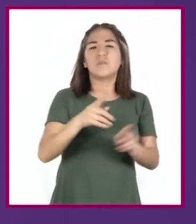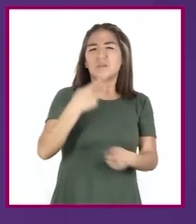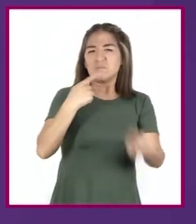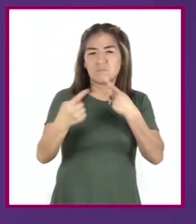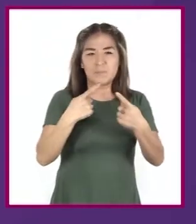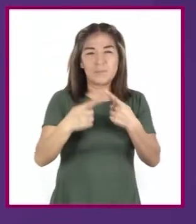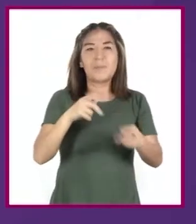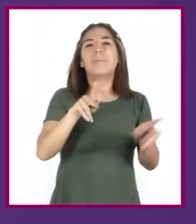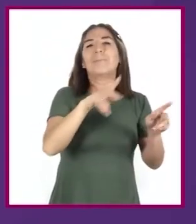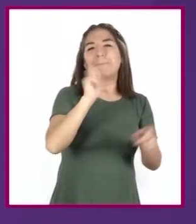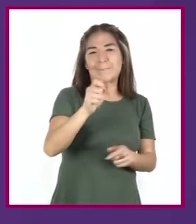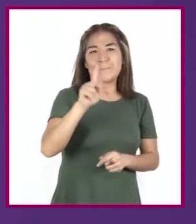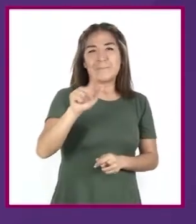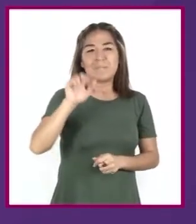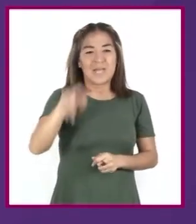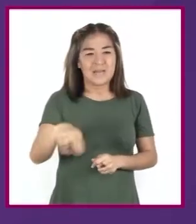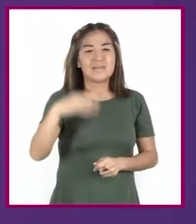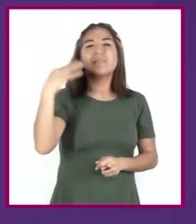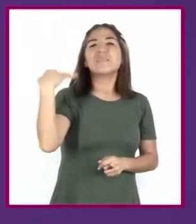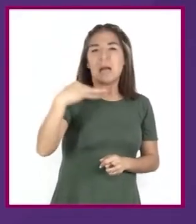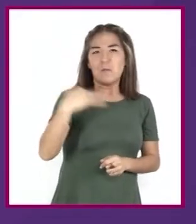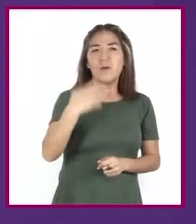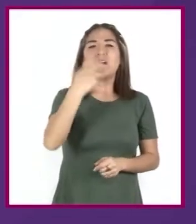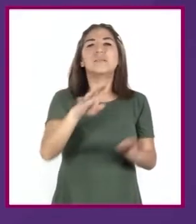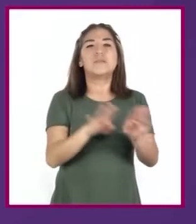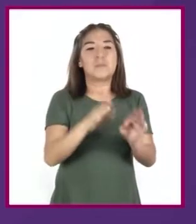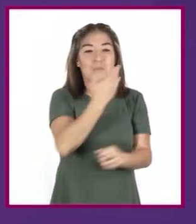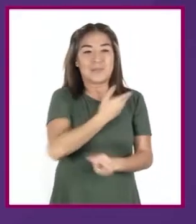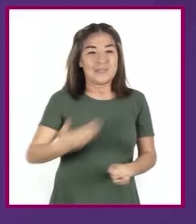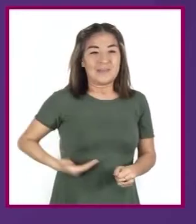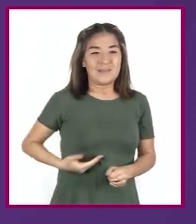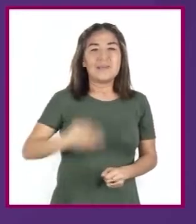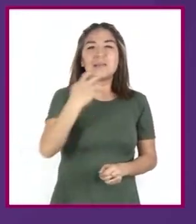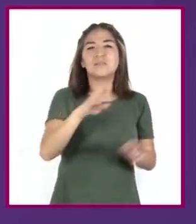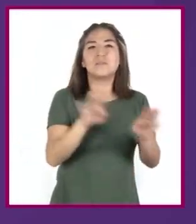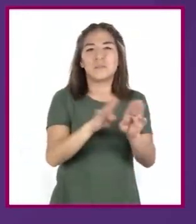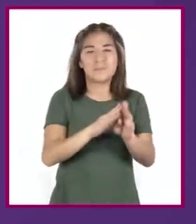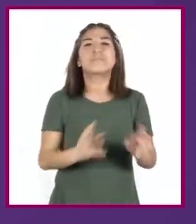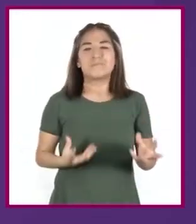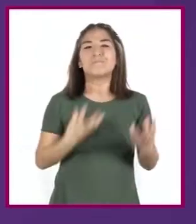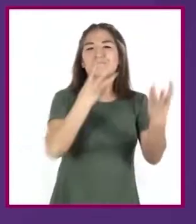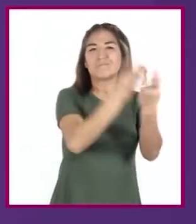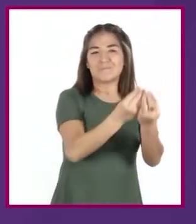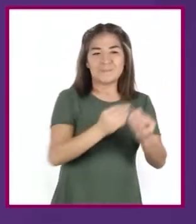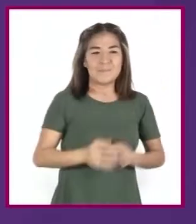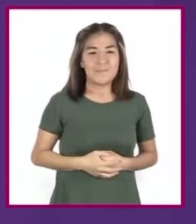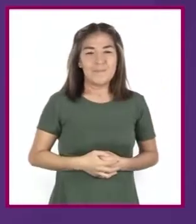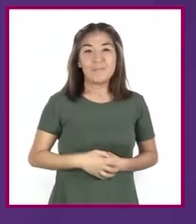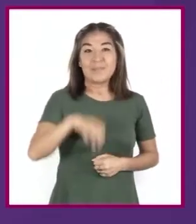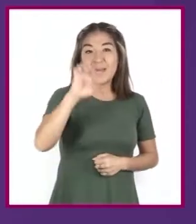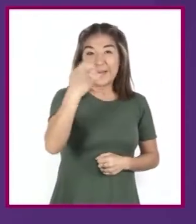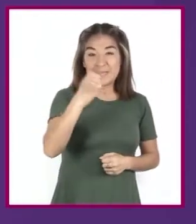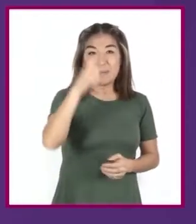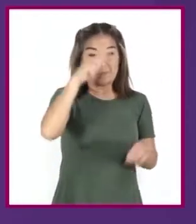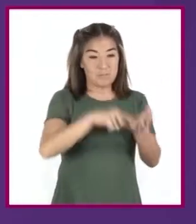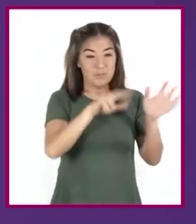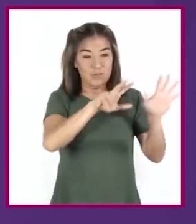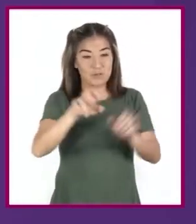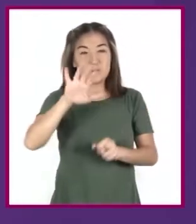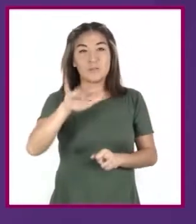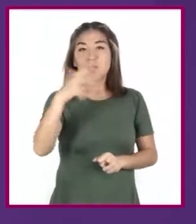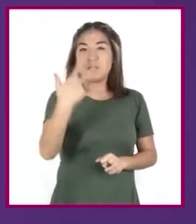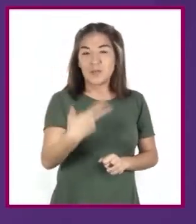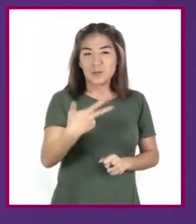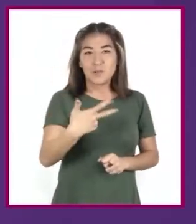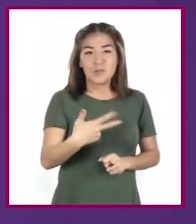Plan de Tacubaya y el presidente Ignacio Comonfort se adhirió a ese plan. En enero de